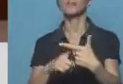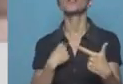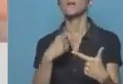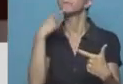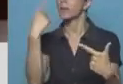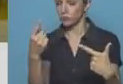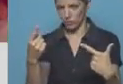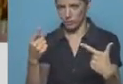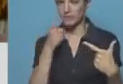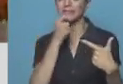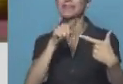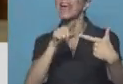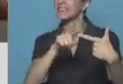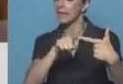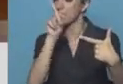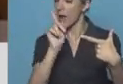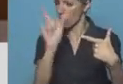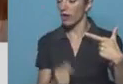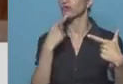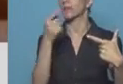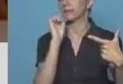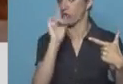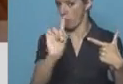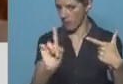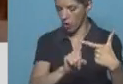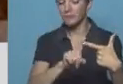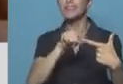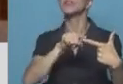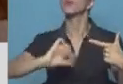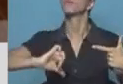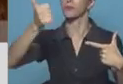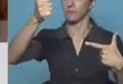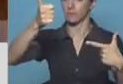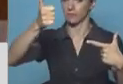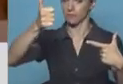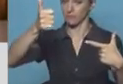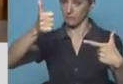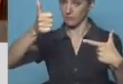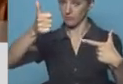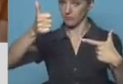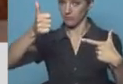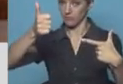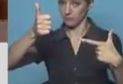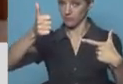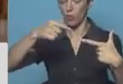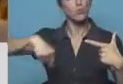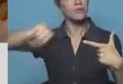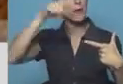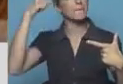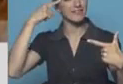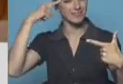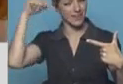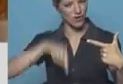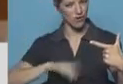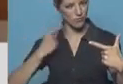los argentinos, si hubiera ganado la otra fórmula, no la que ganó, la de Kirchner-Scioli, ¿ustedes creen que